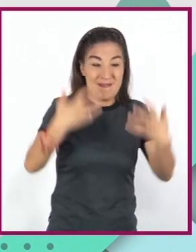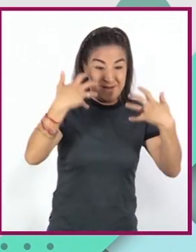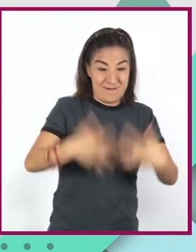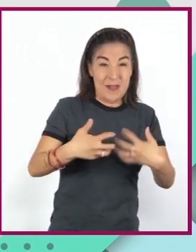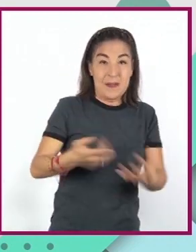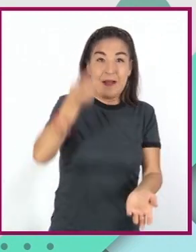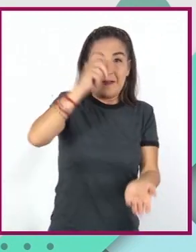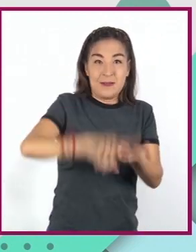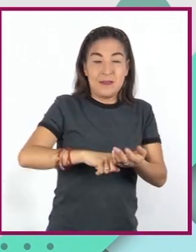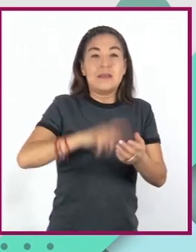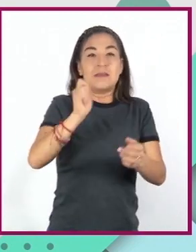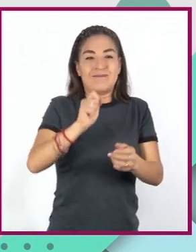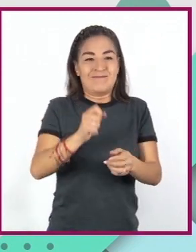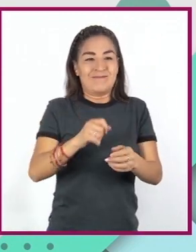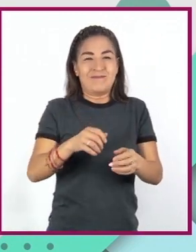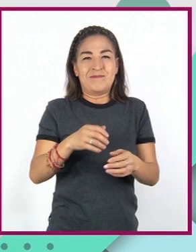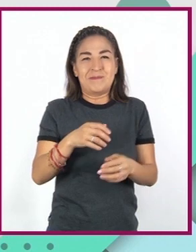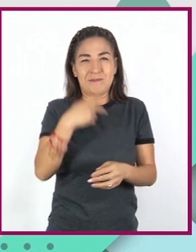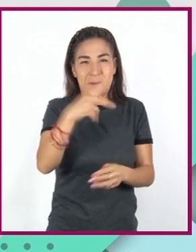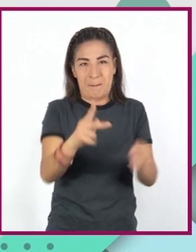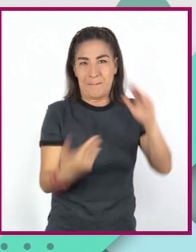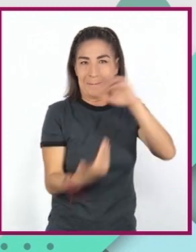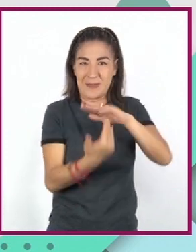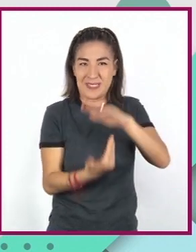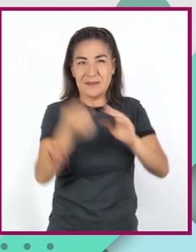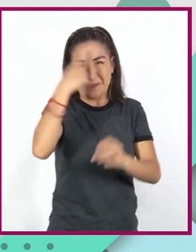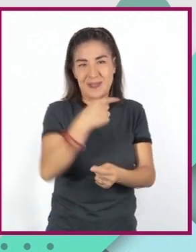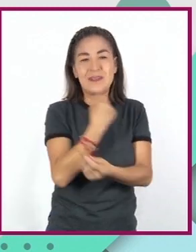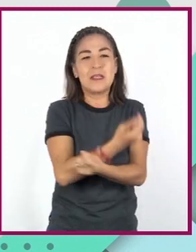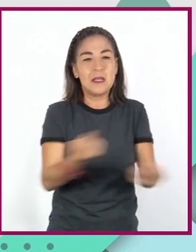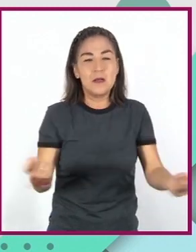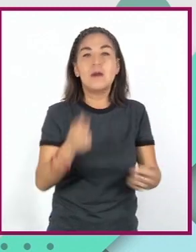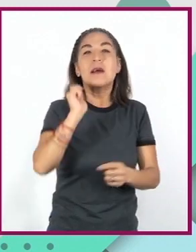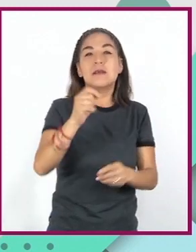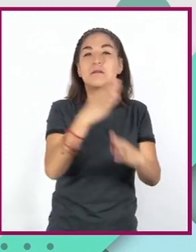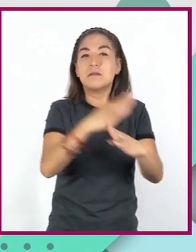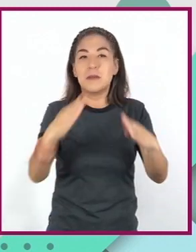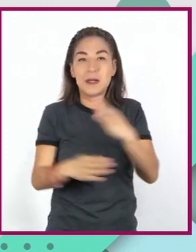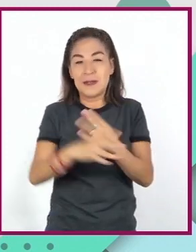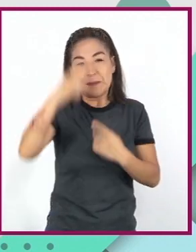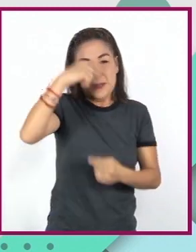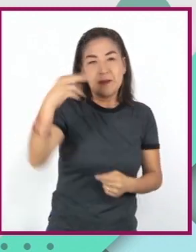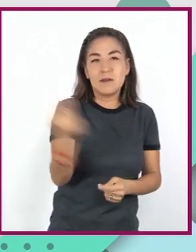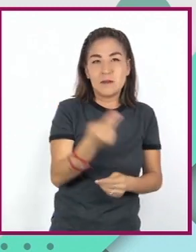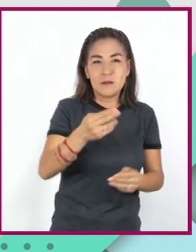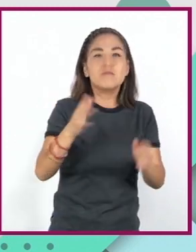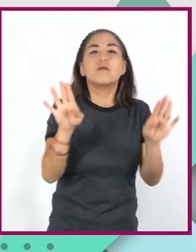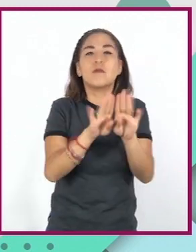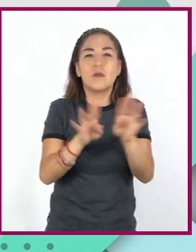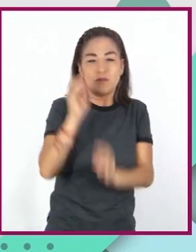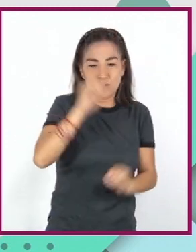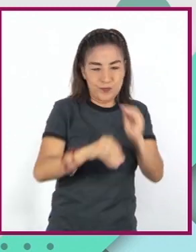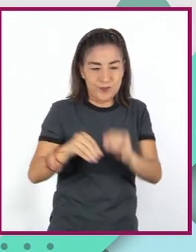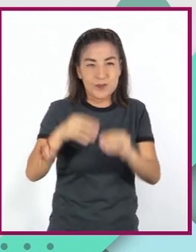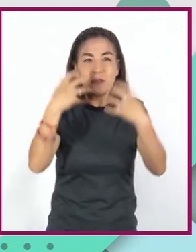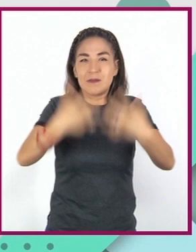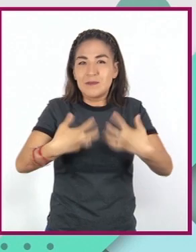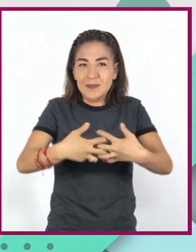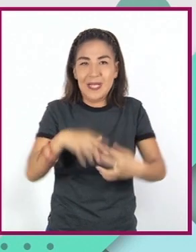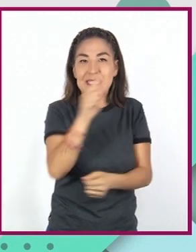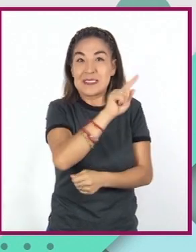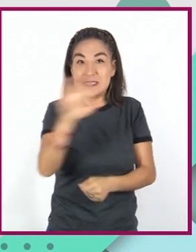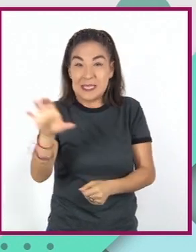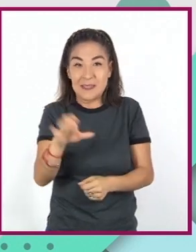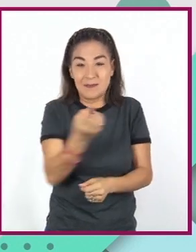donde elaboran las mesitas, deben calcular la cantidad de material que necesitan para construir 100 piezas, con